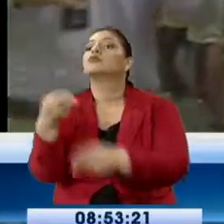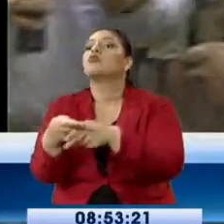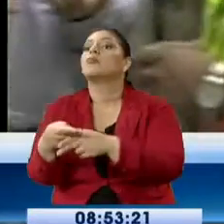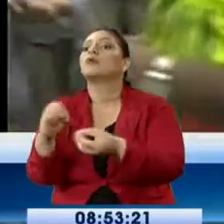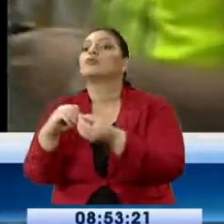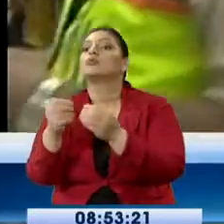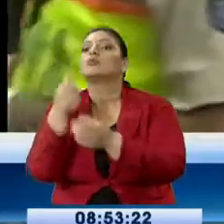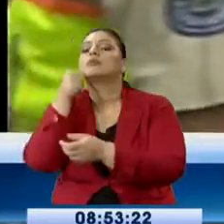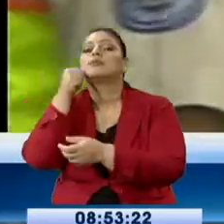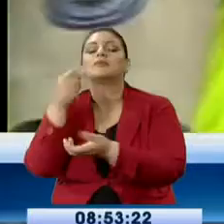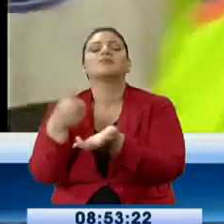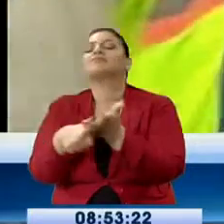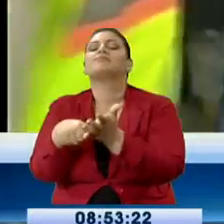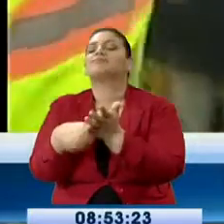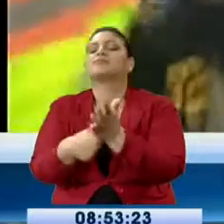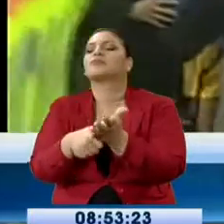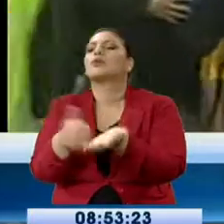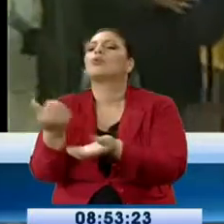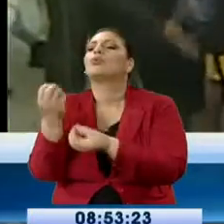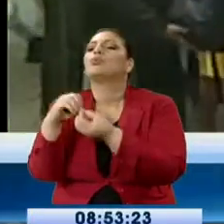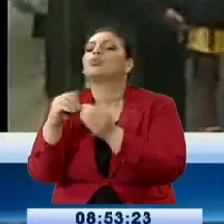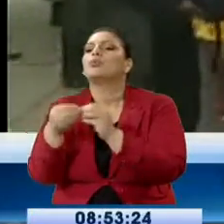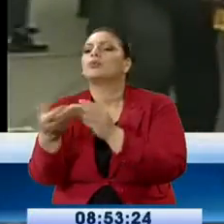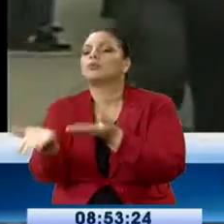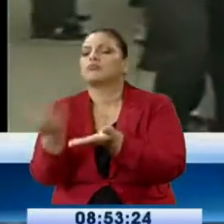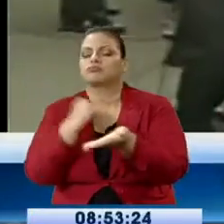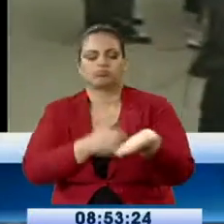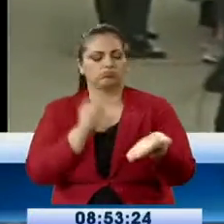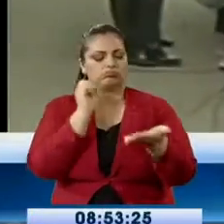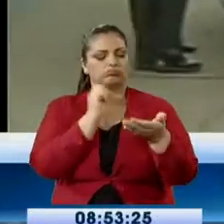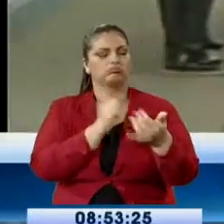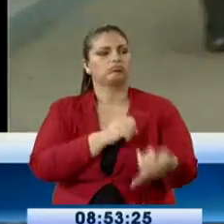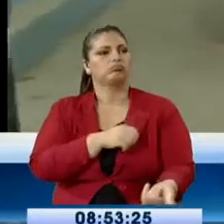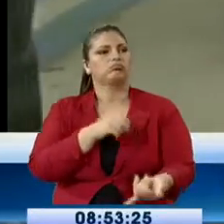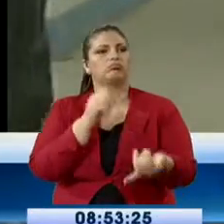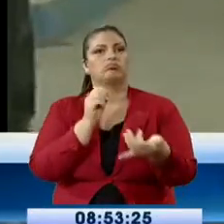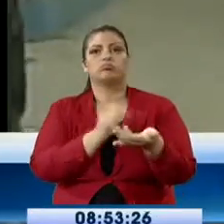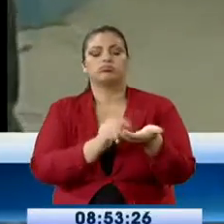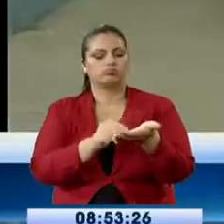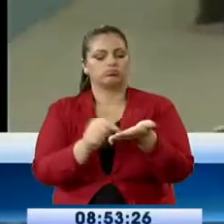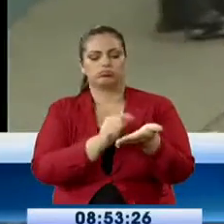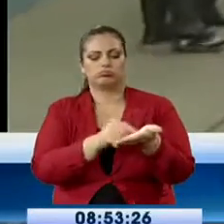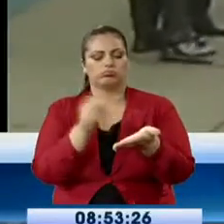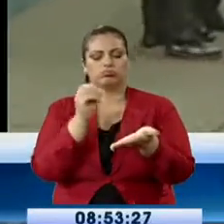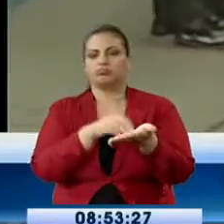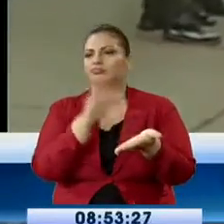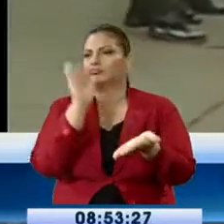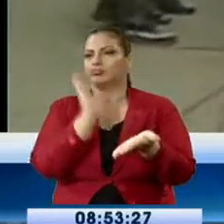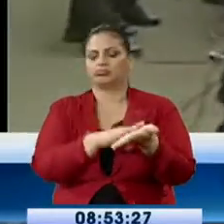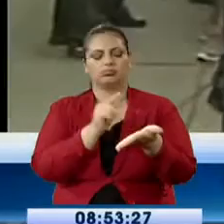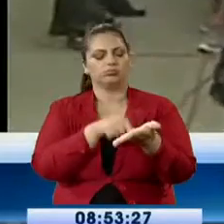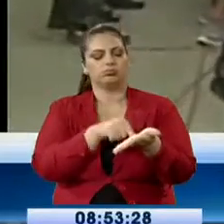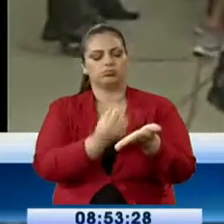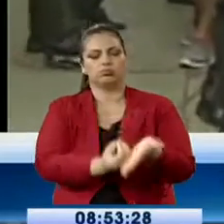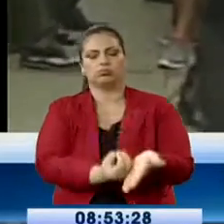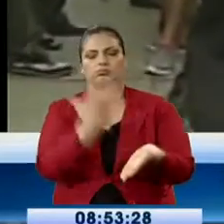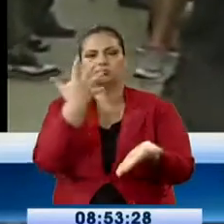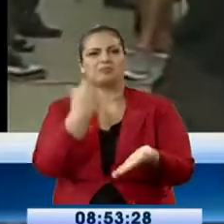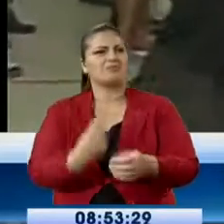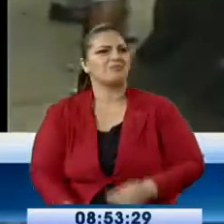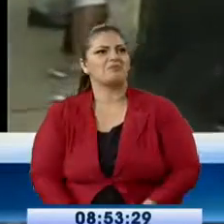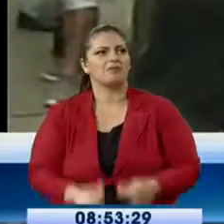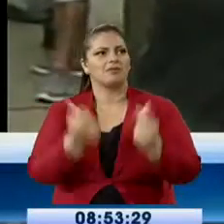se mantiene, coronel, ¿no? No solo hasta ahora, sino también en las tardes. En diferentes horarios, en diferentes lugares. Y de igual forma,